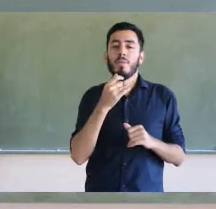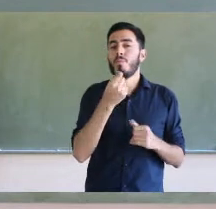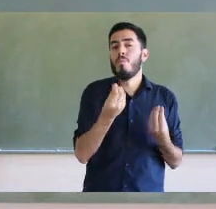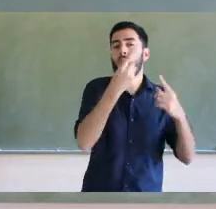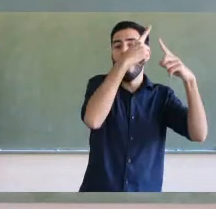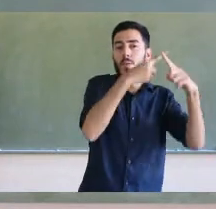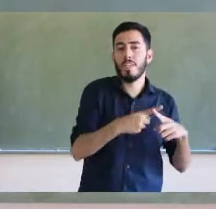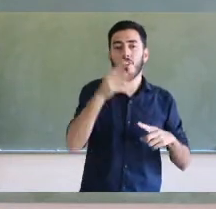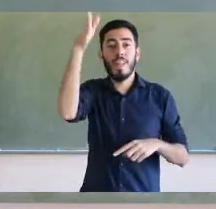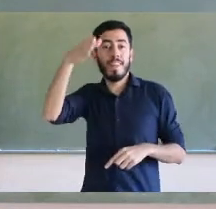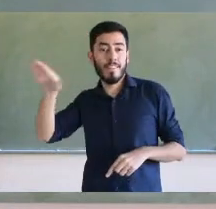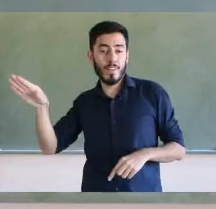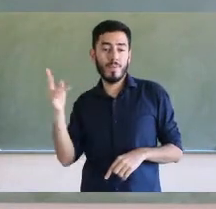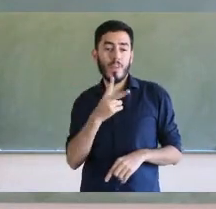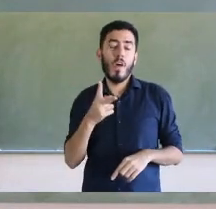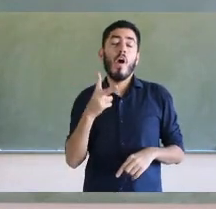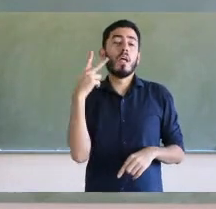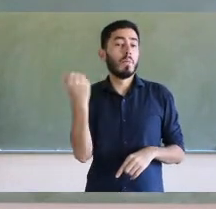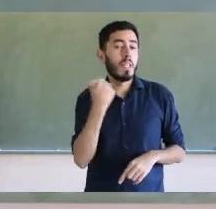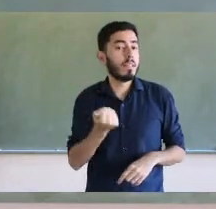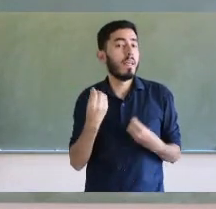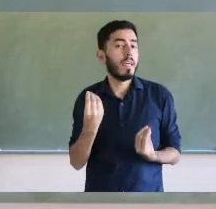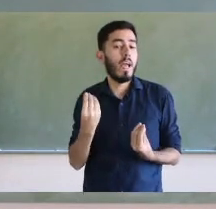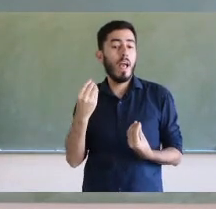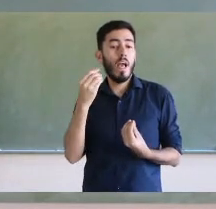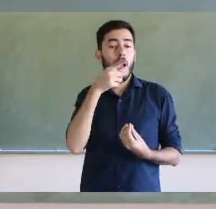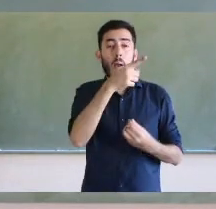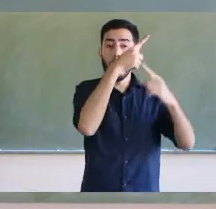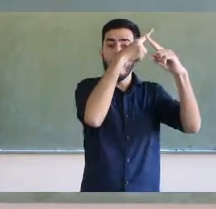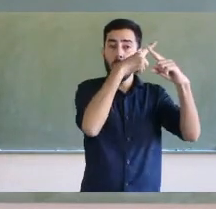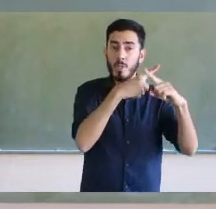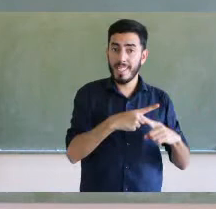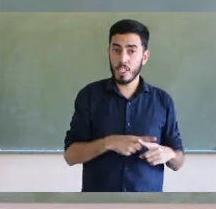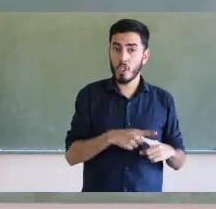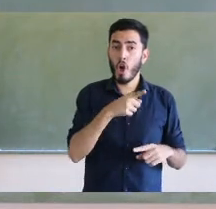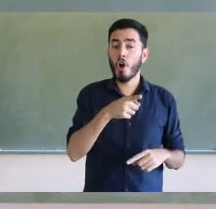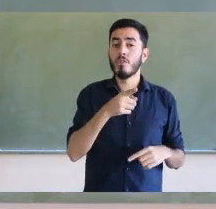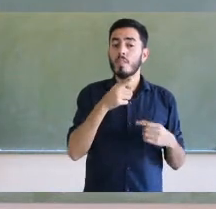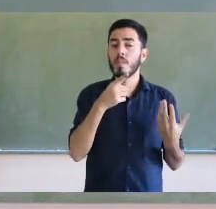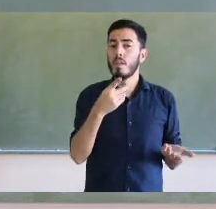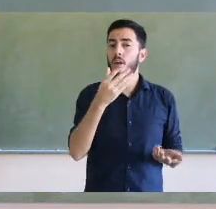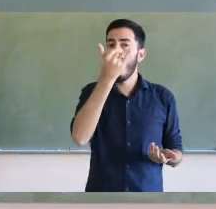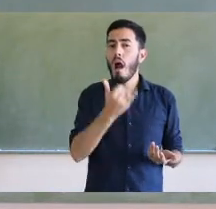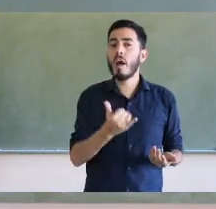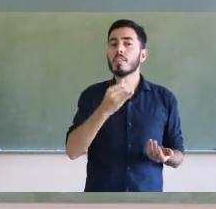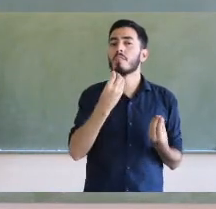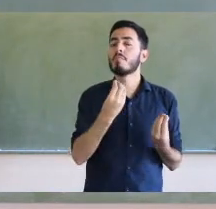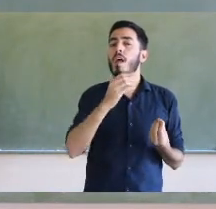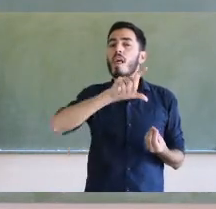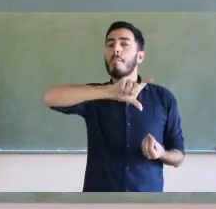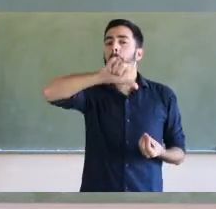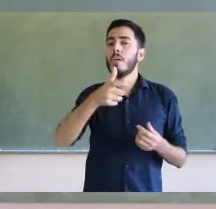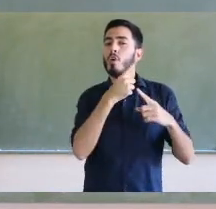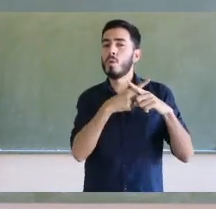división. Lo que debemos tener en cuenta es que en la multiplicación existe el inverso multiplicativo. ¿Qué